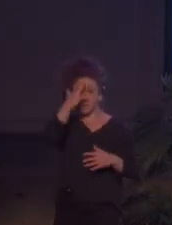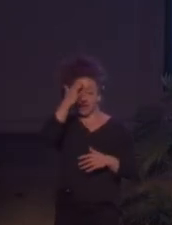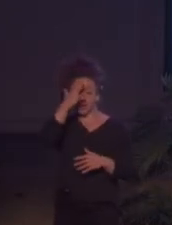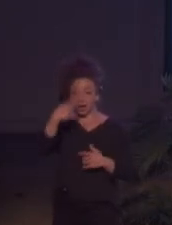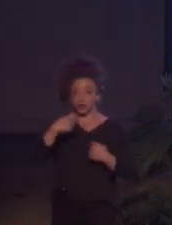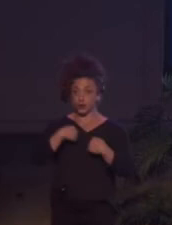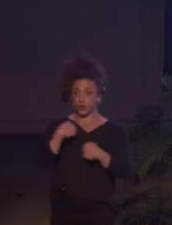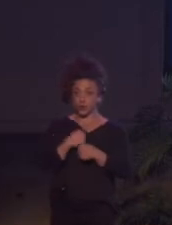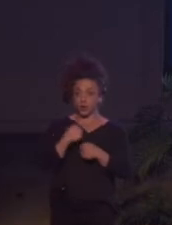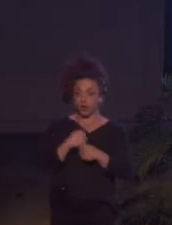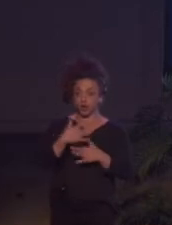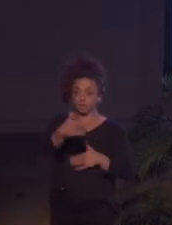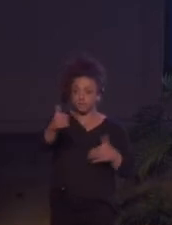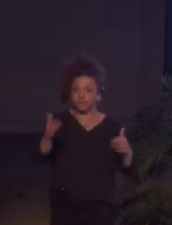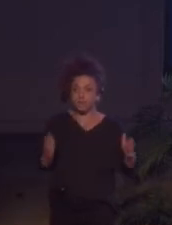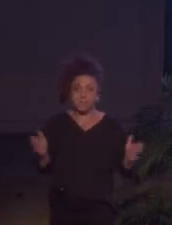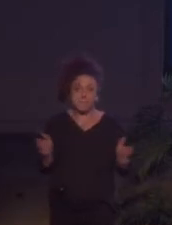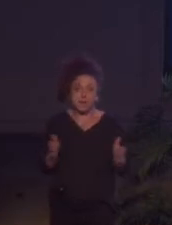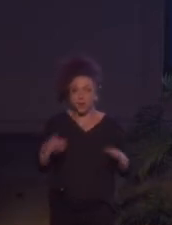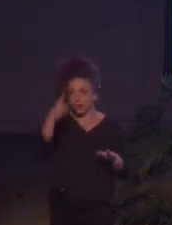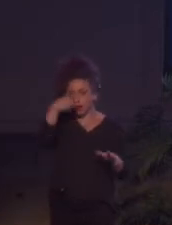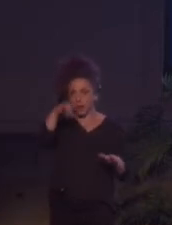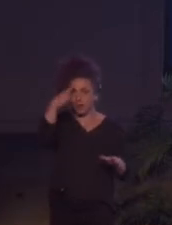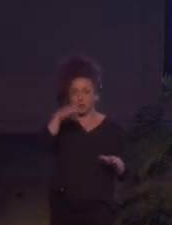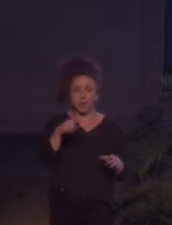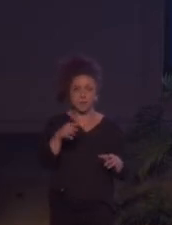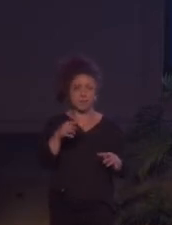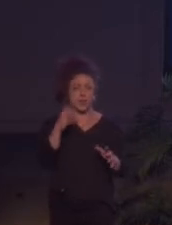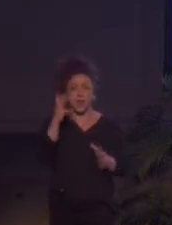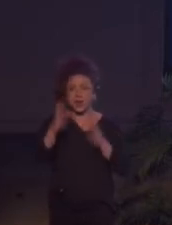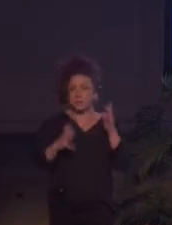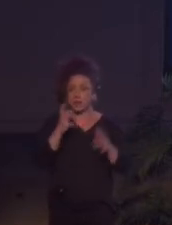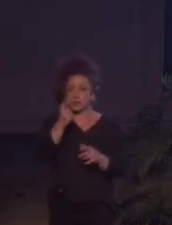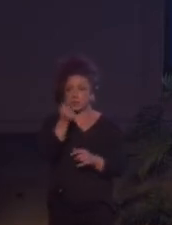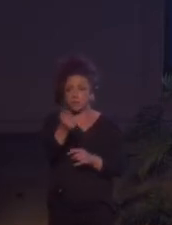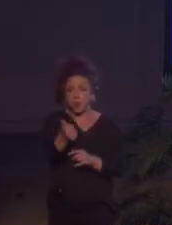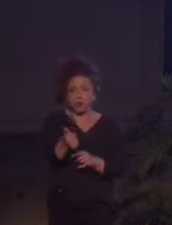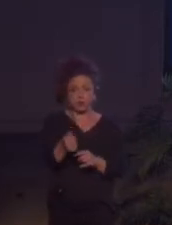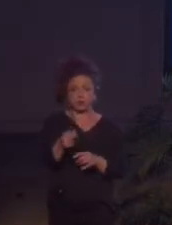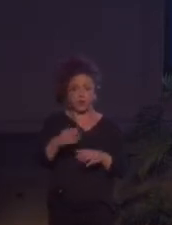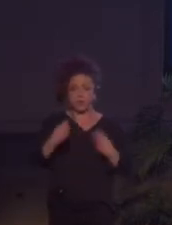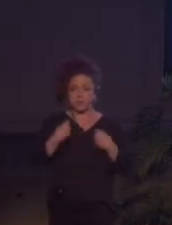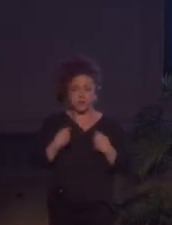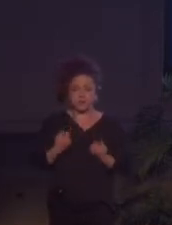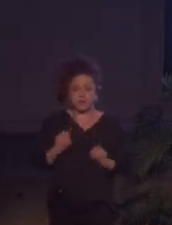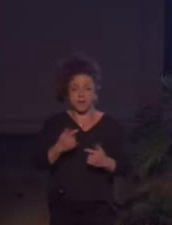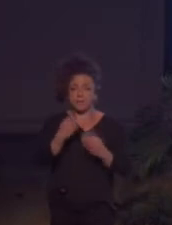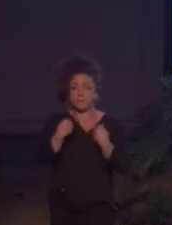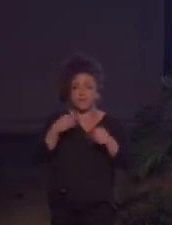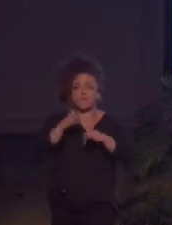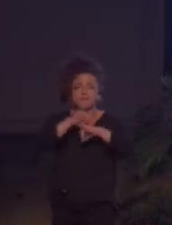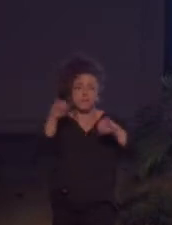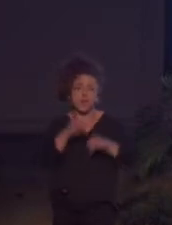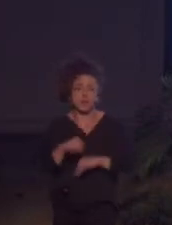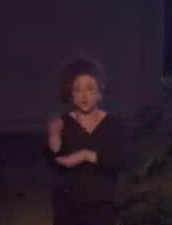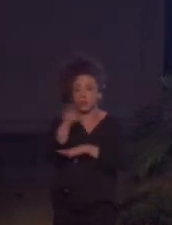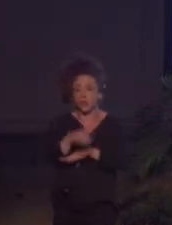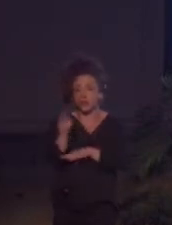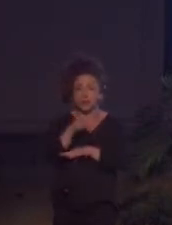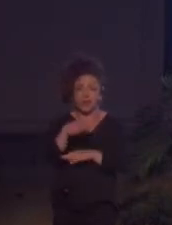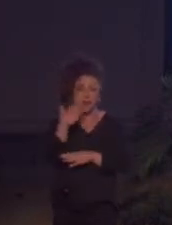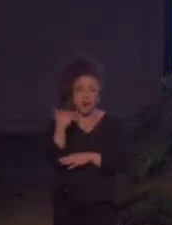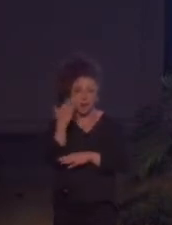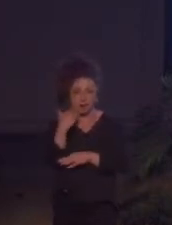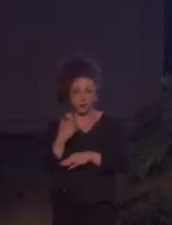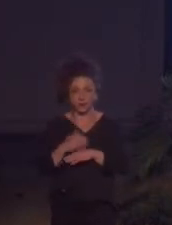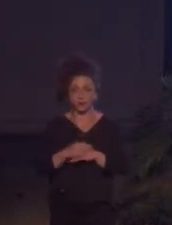cuatro animales no humanos que, y encima les dan una vida feliz. Pues yo os emplazo a pensar, si vosotras tenéis, imaginaos,